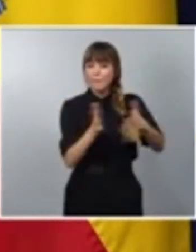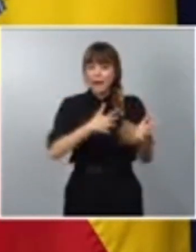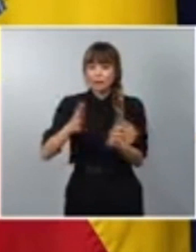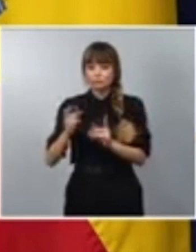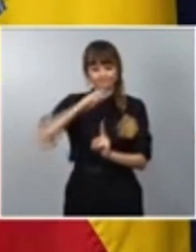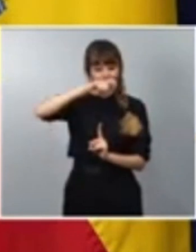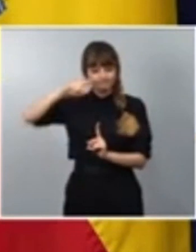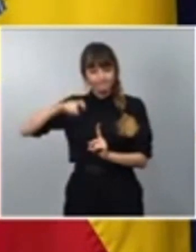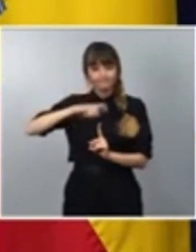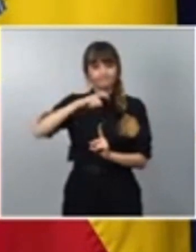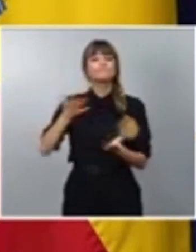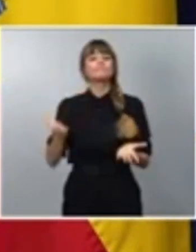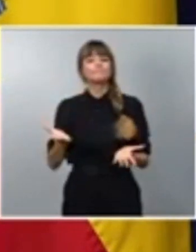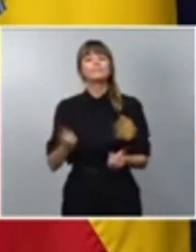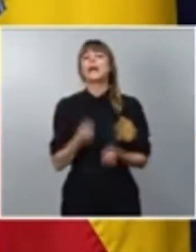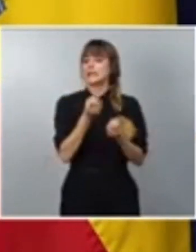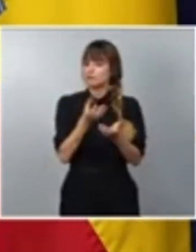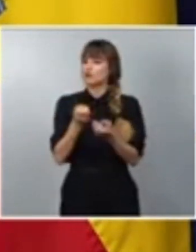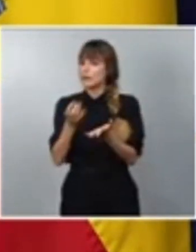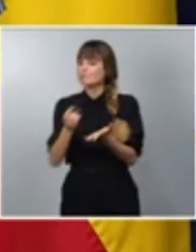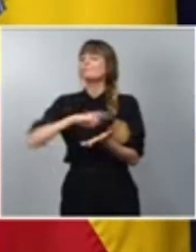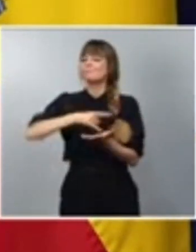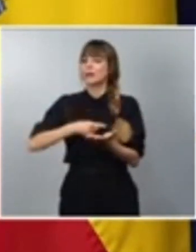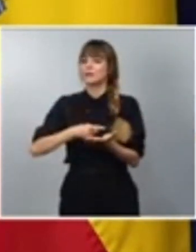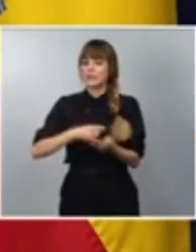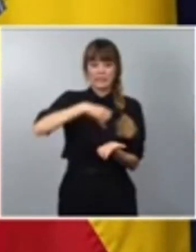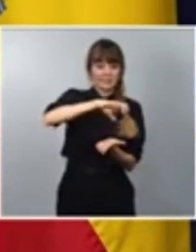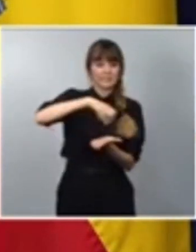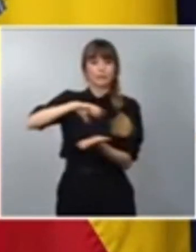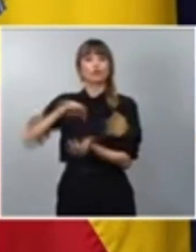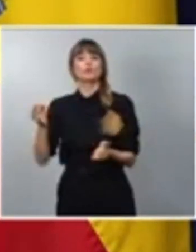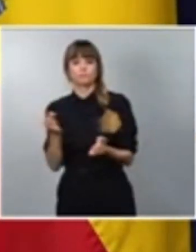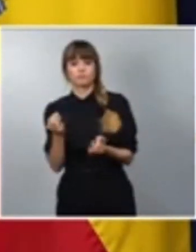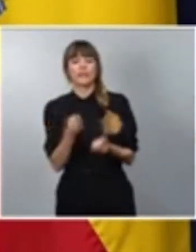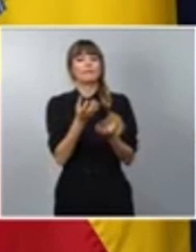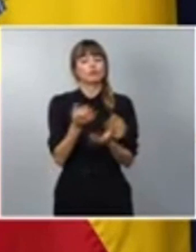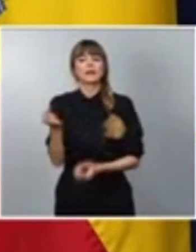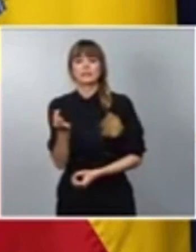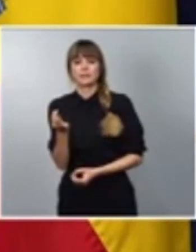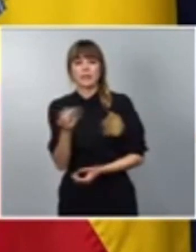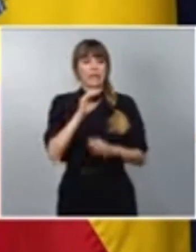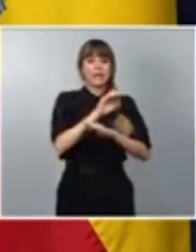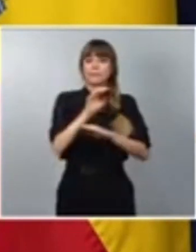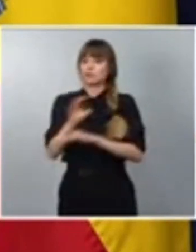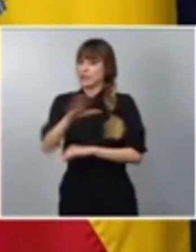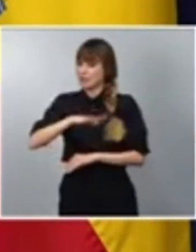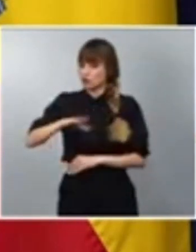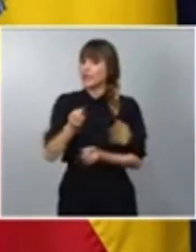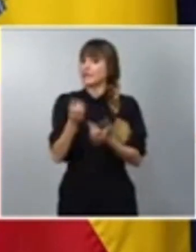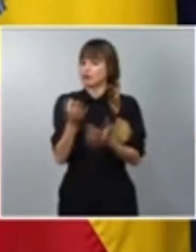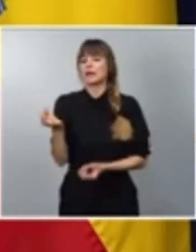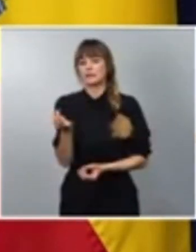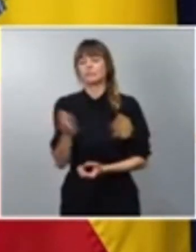cada año pues es informar sobre esa planificación de la distribución de fondos y sobre todo en dónde se han hecho las inversiones por eso